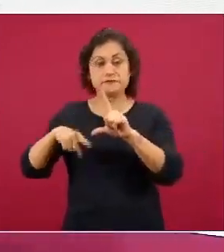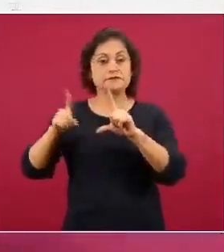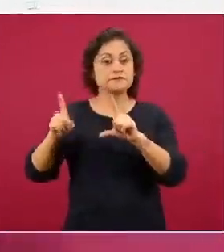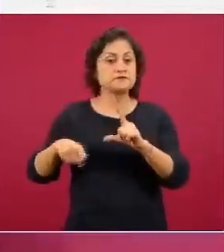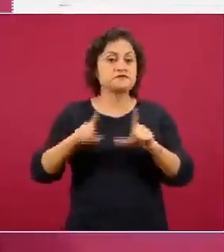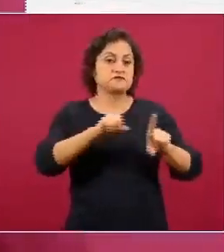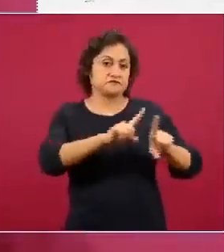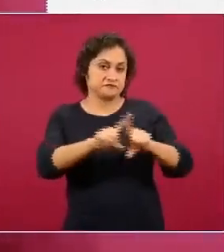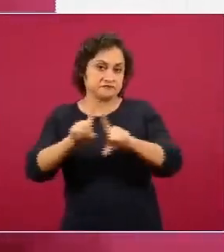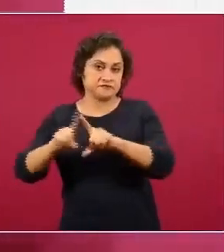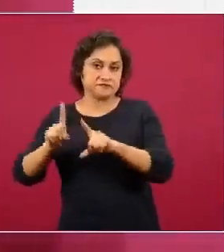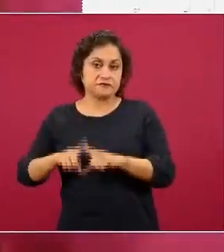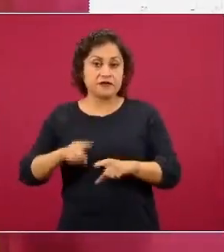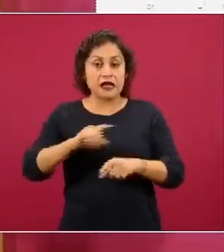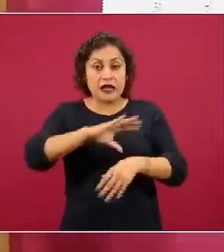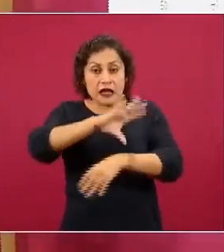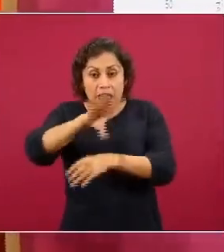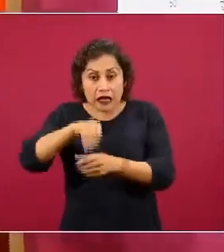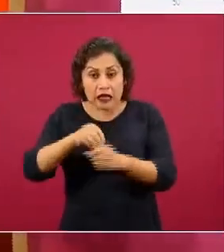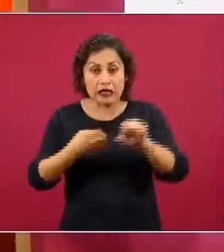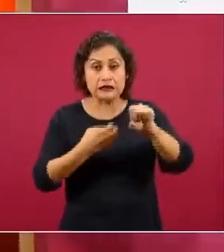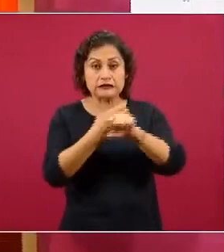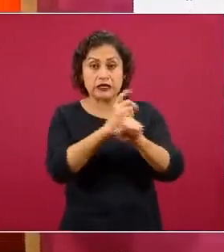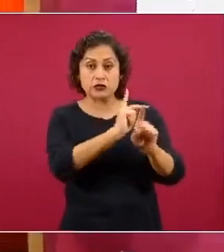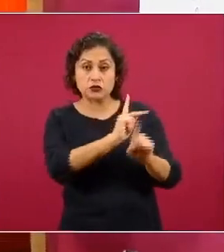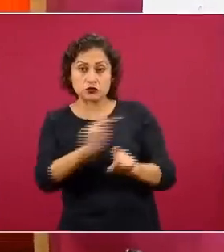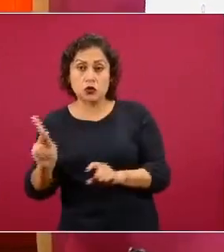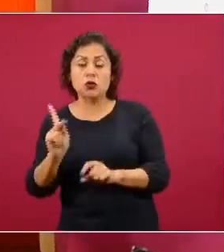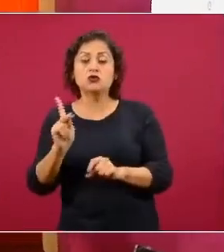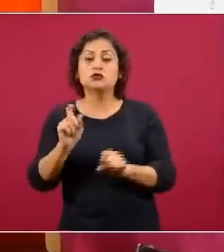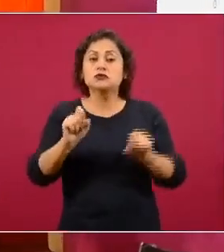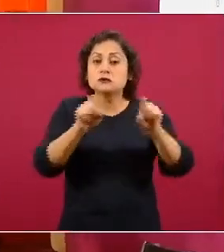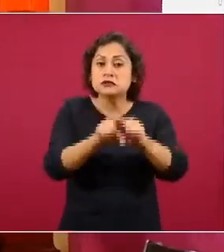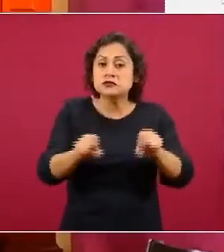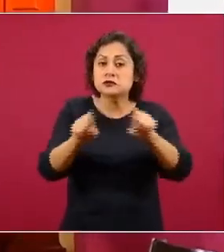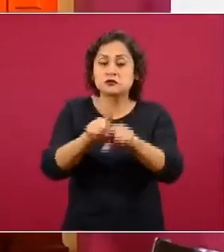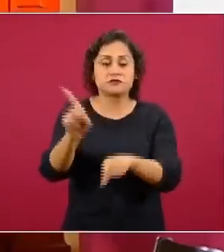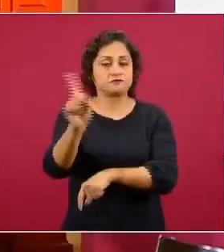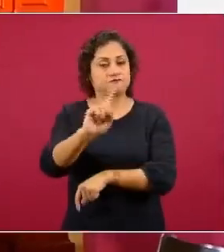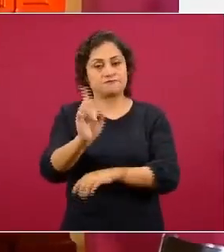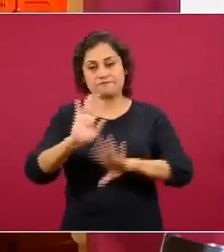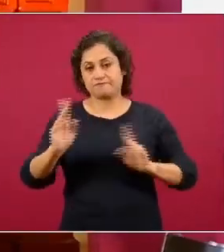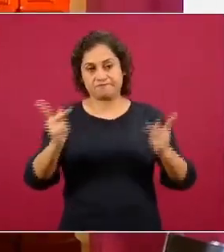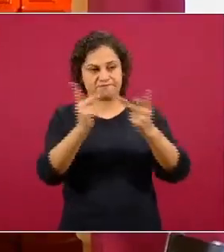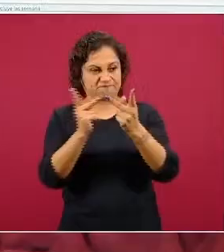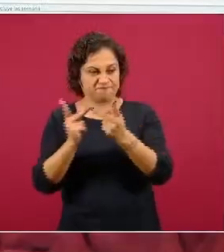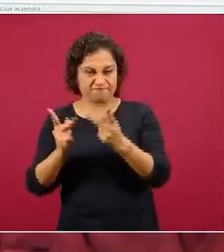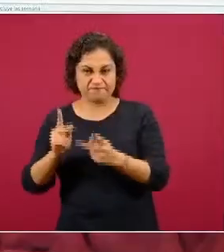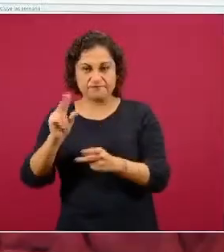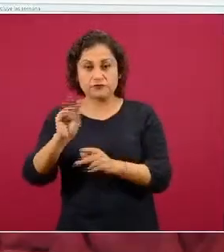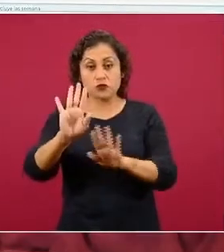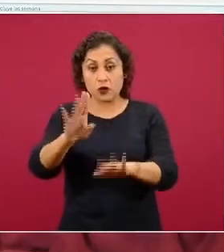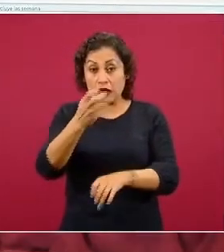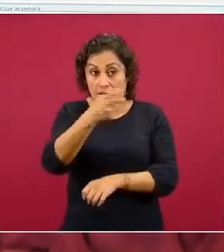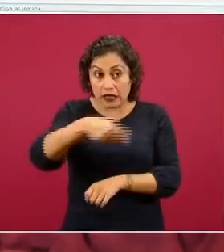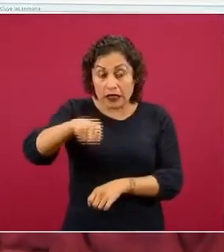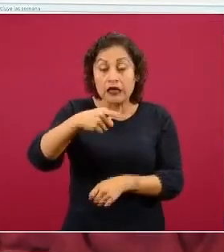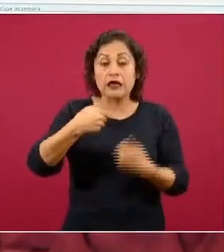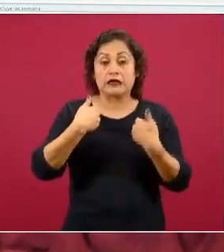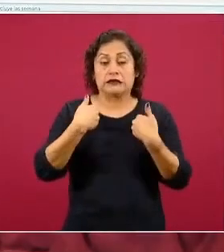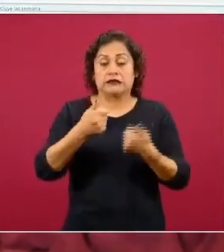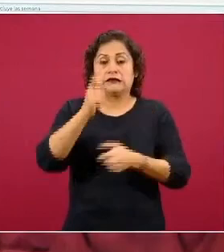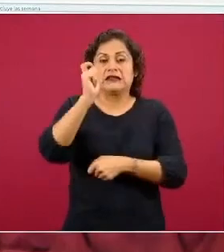es la misma forma en todos los estados y a veces es importante que la gente también entienda esto, que las personas entiendan que la epidemia se comporta de